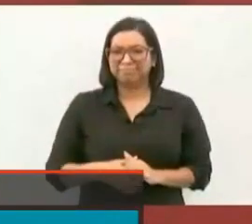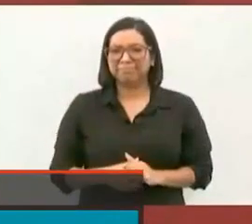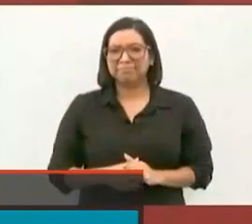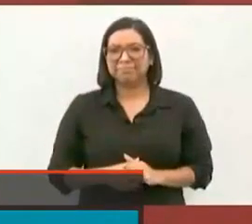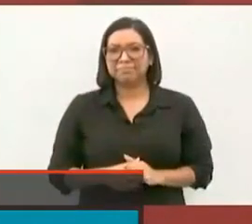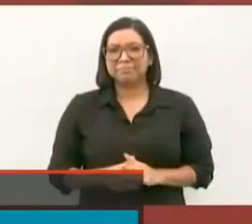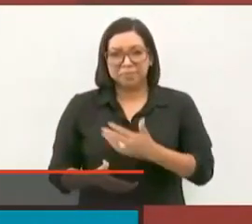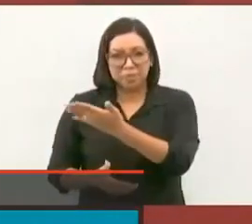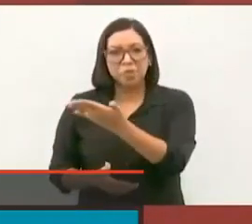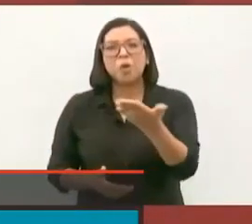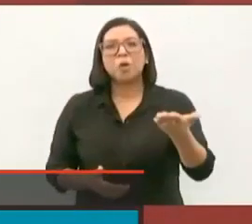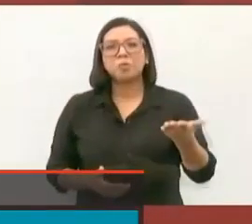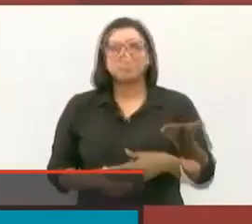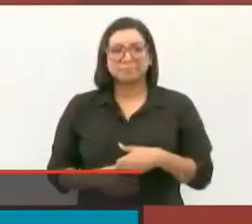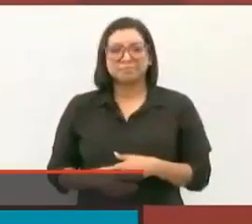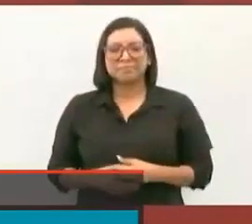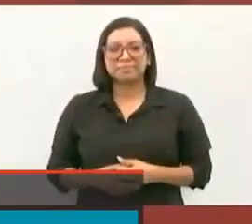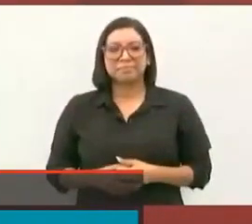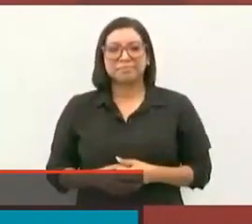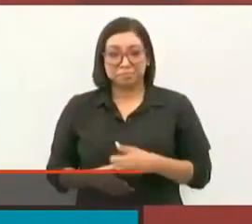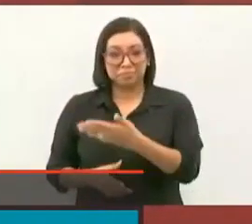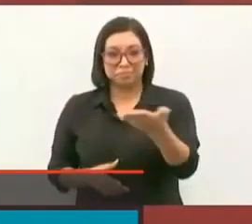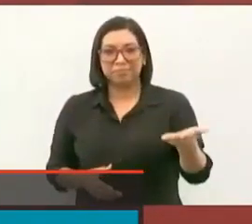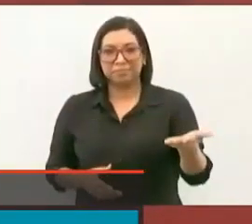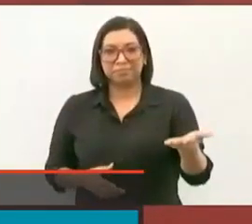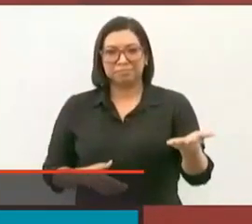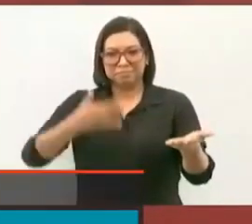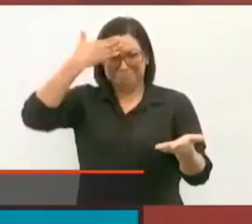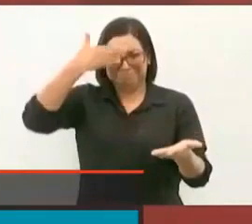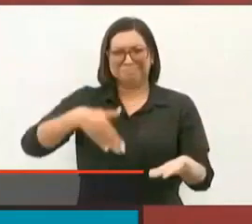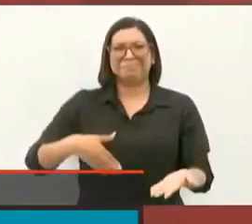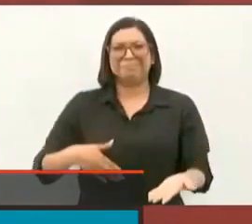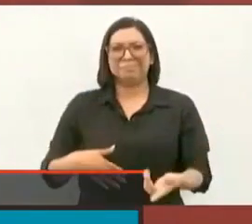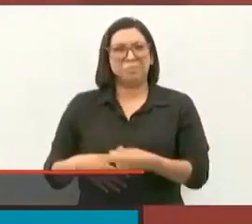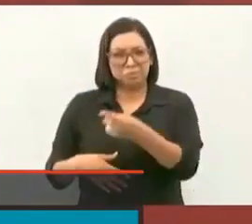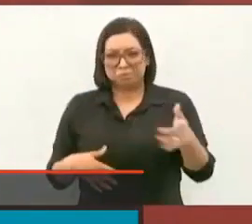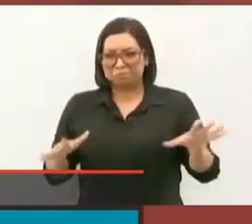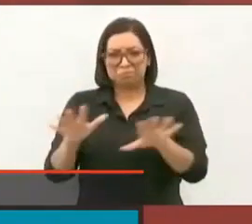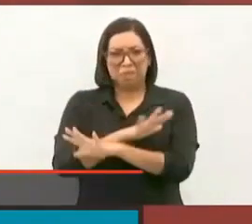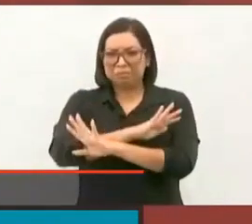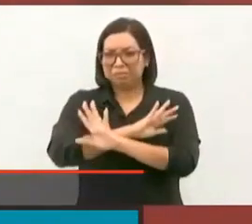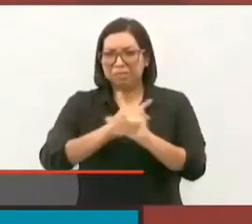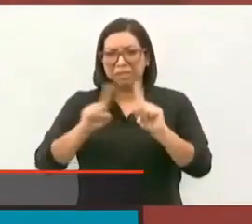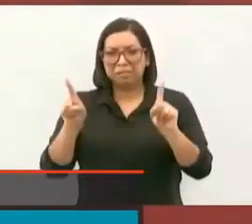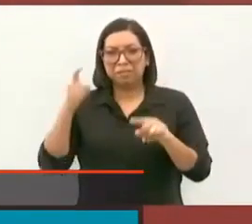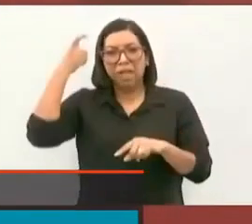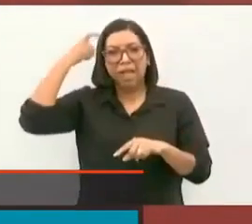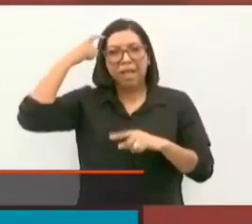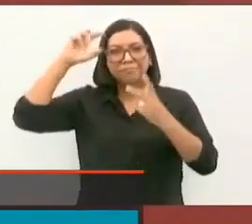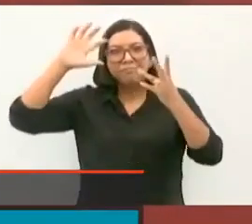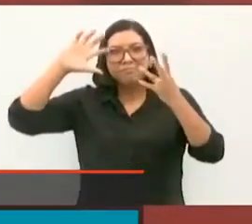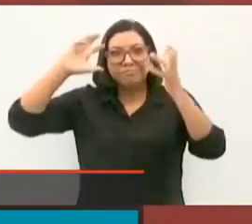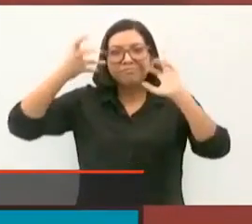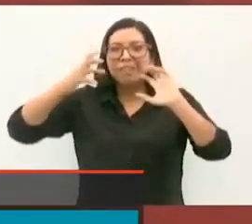El pueblo es mucha pieza, ¿o no es así? Ya cambió la mentalidad del pueblo.